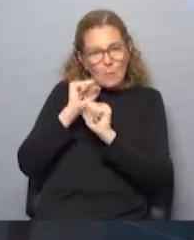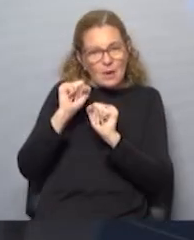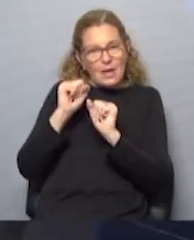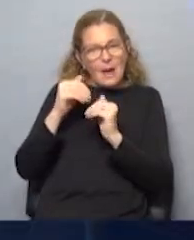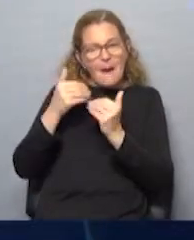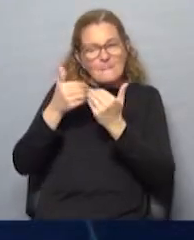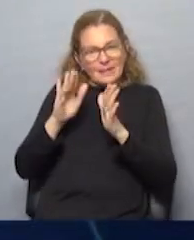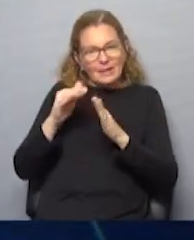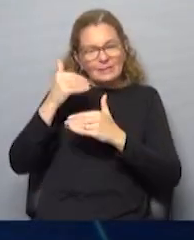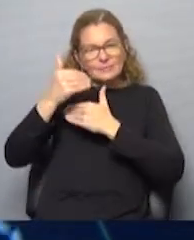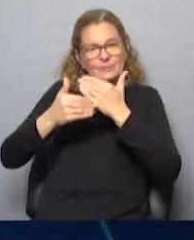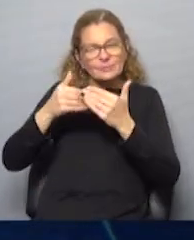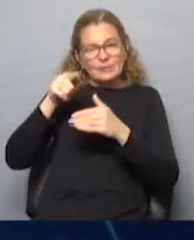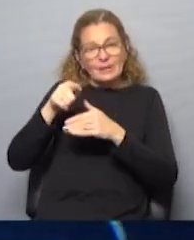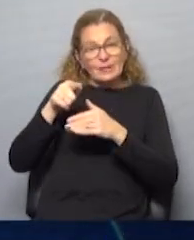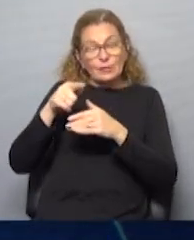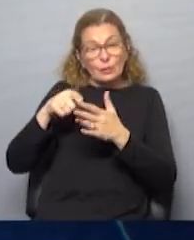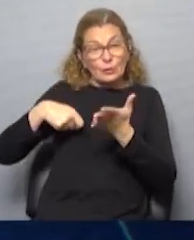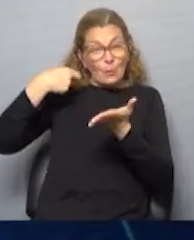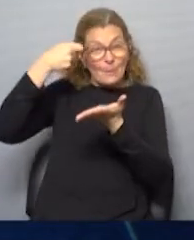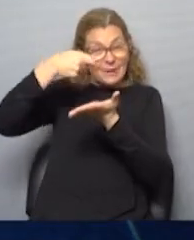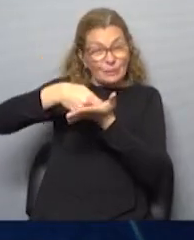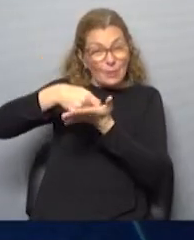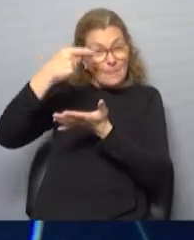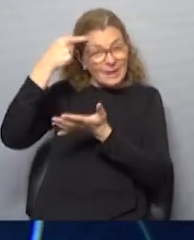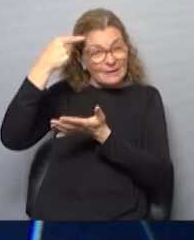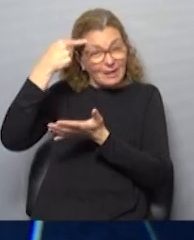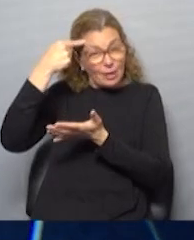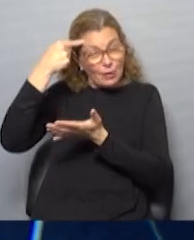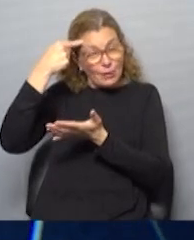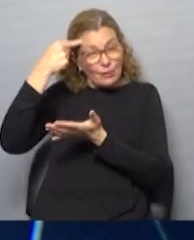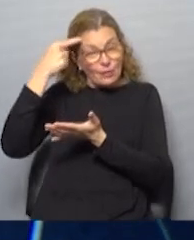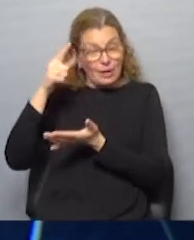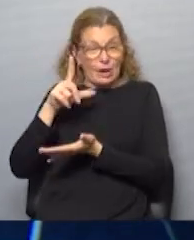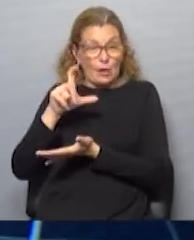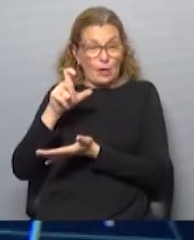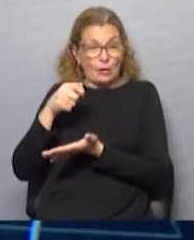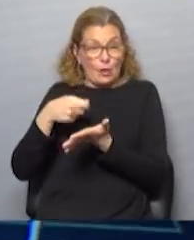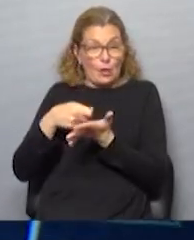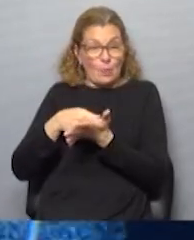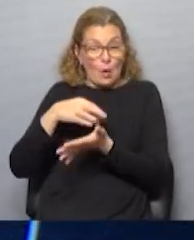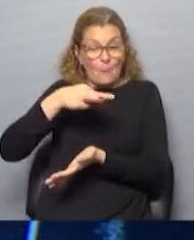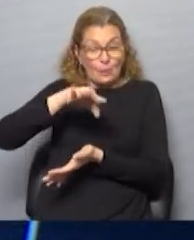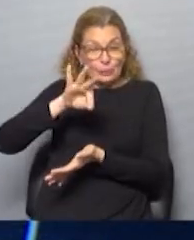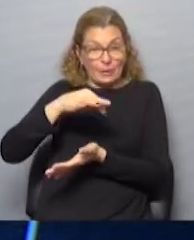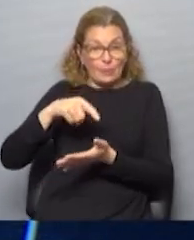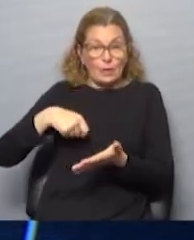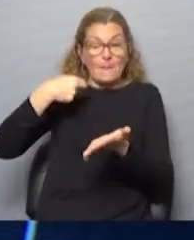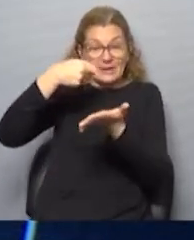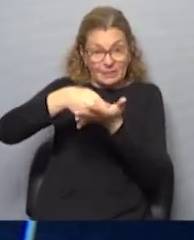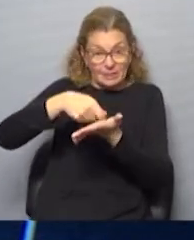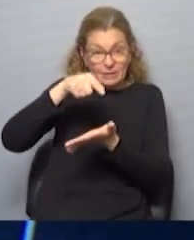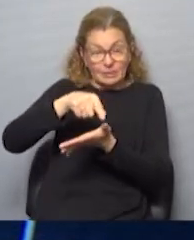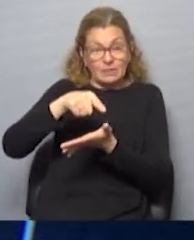si no se asume eso como una inversión que es obviamente el costo de oportunidad decir voy a invertir acá